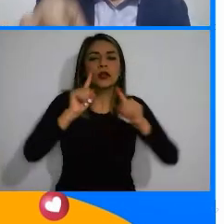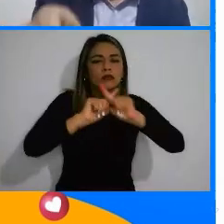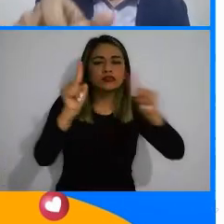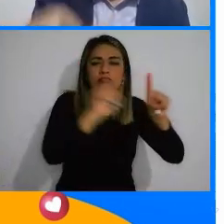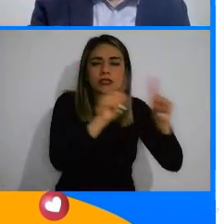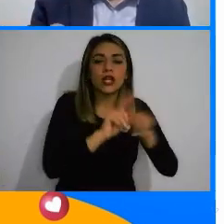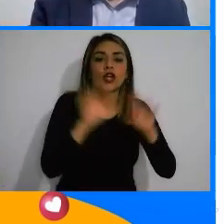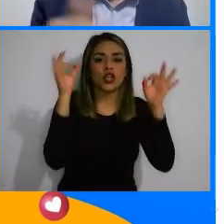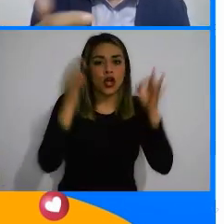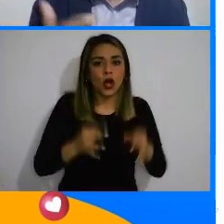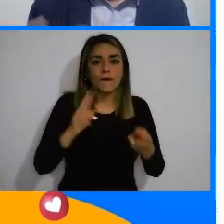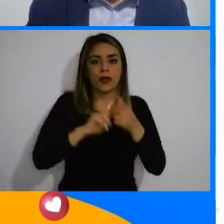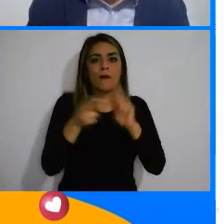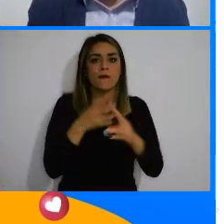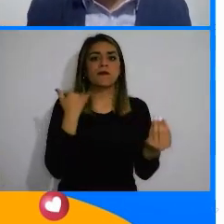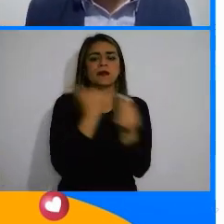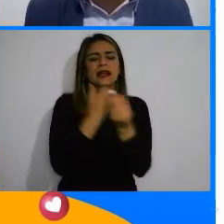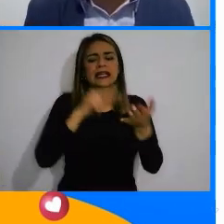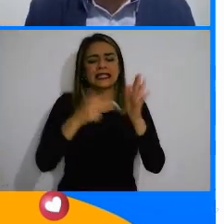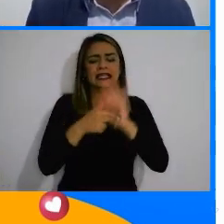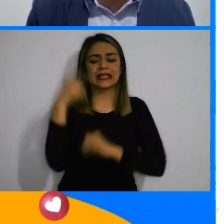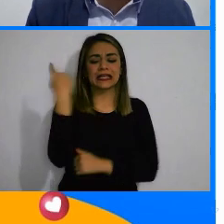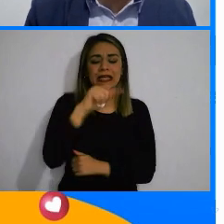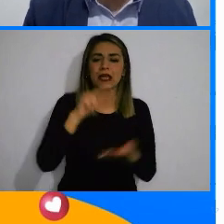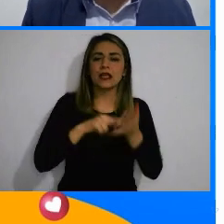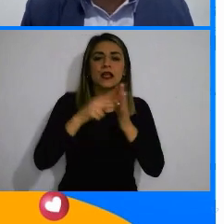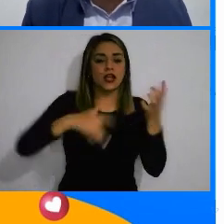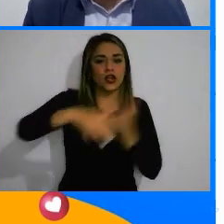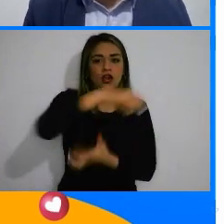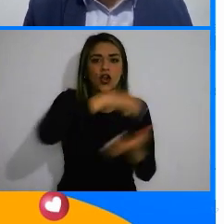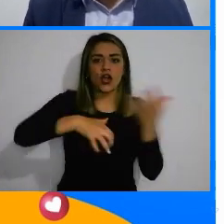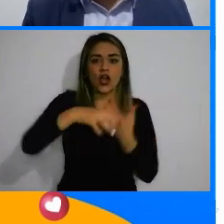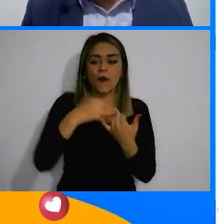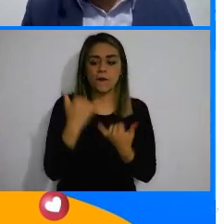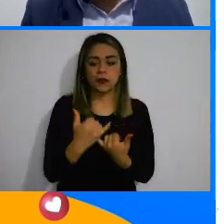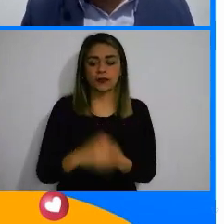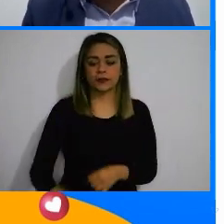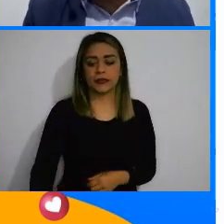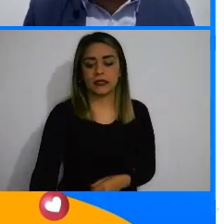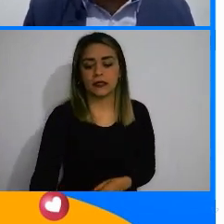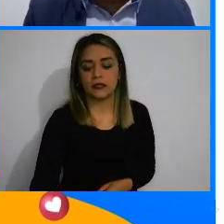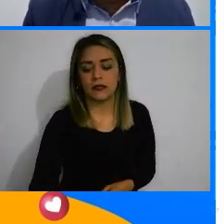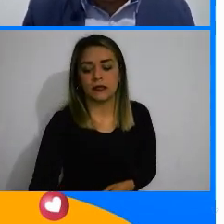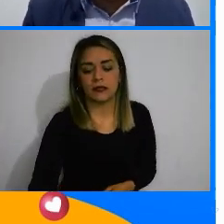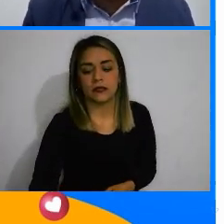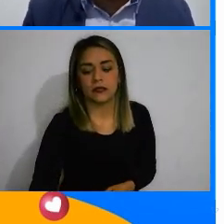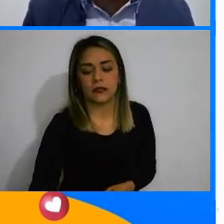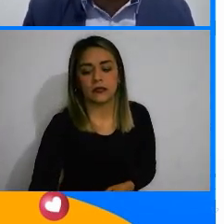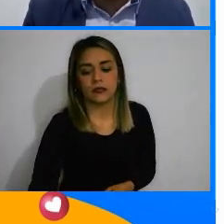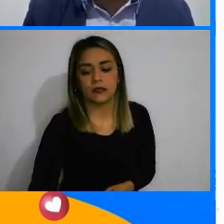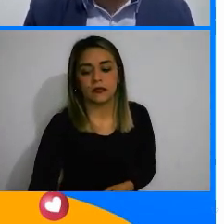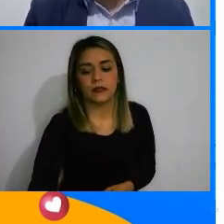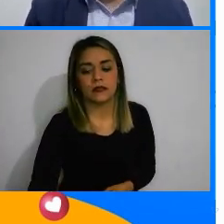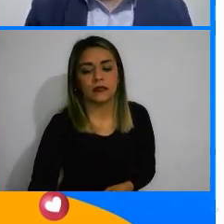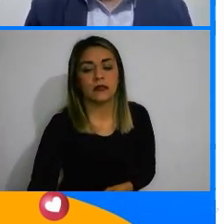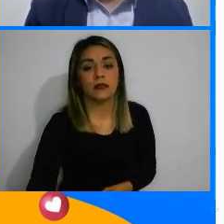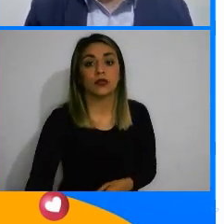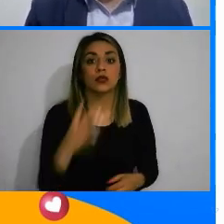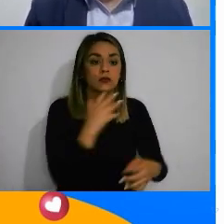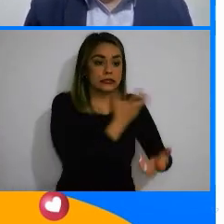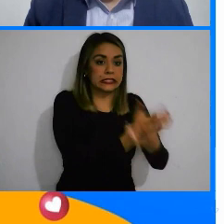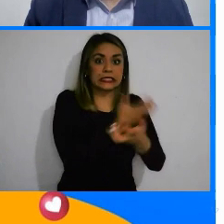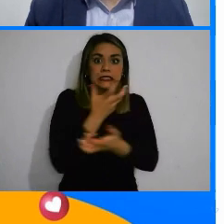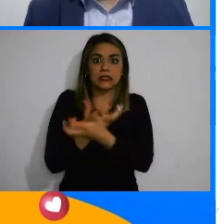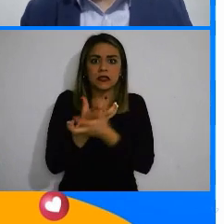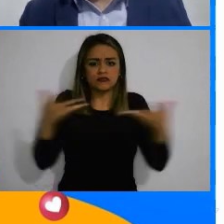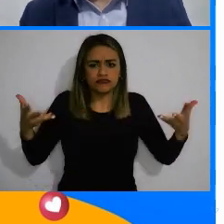pero que las hace hermanas. ¿Qué significa? Que la biología y la ecología no pelean, ¿sí? De hecho, son dos ciencias que se complementan fuertísimo,